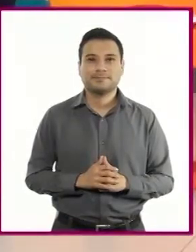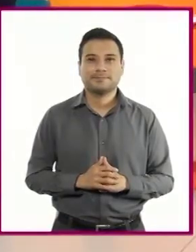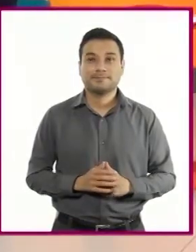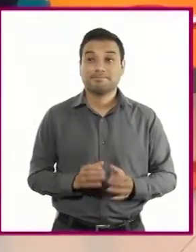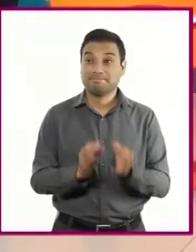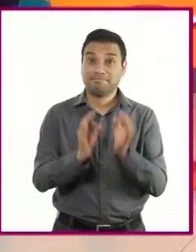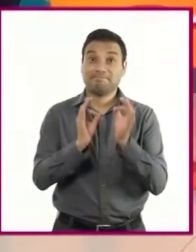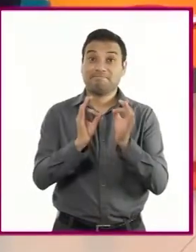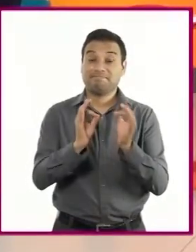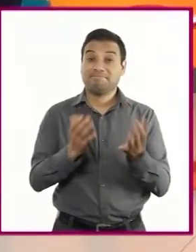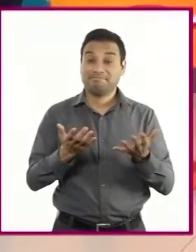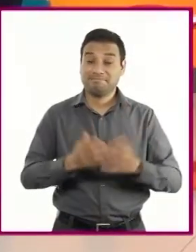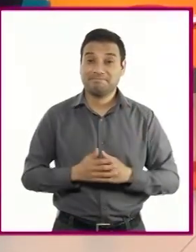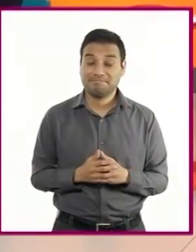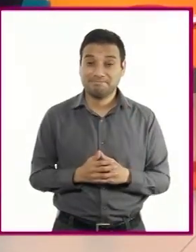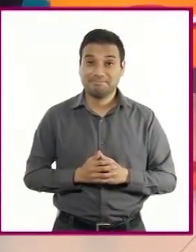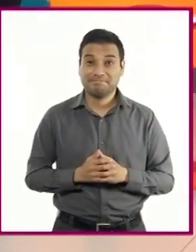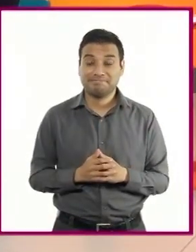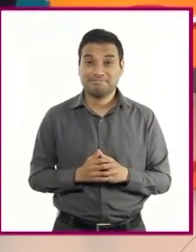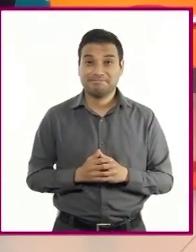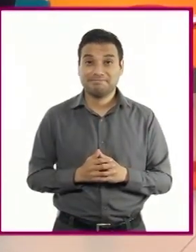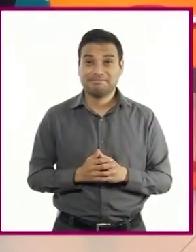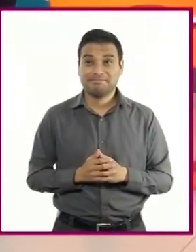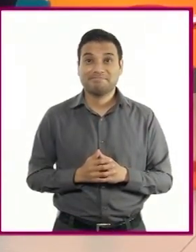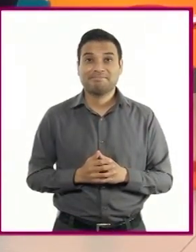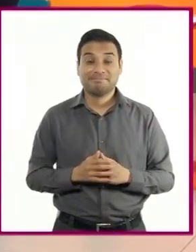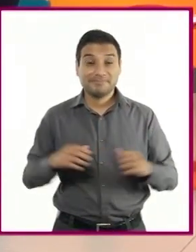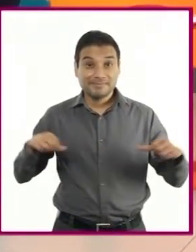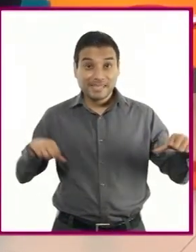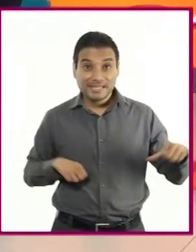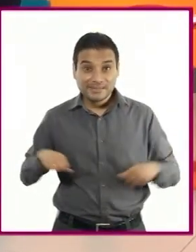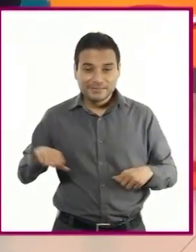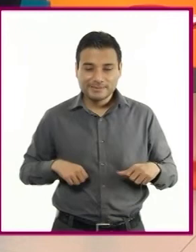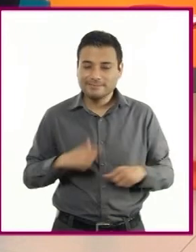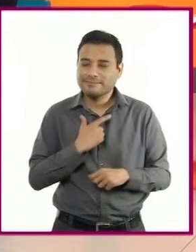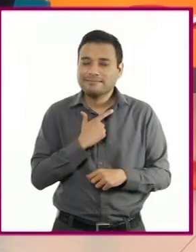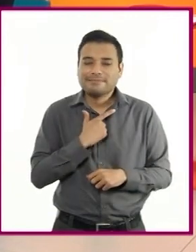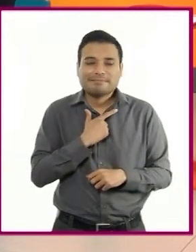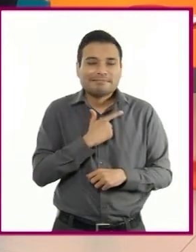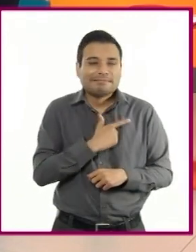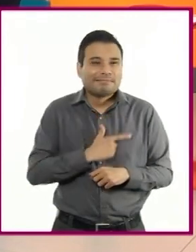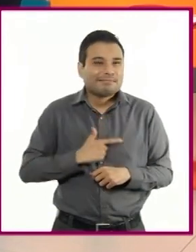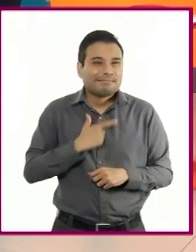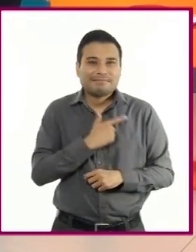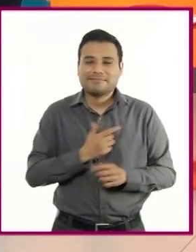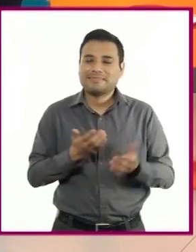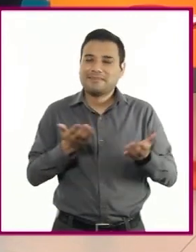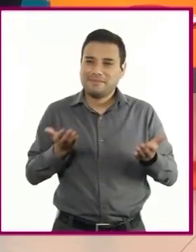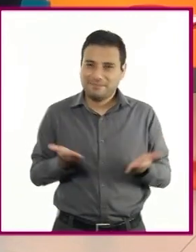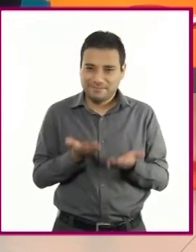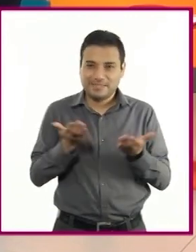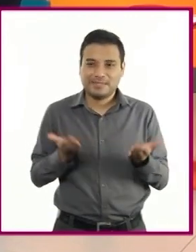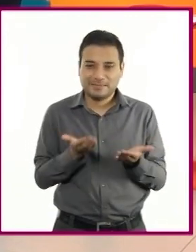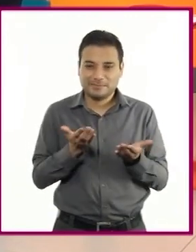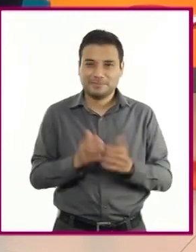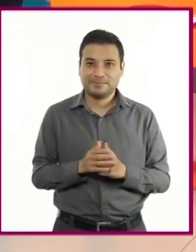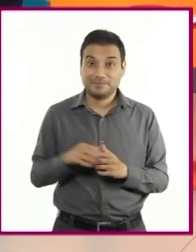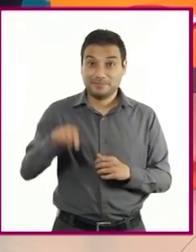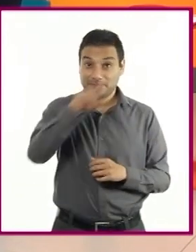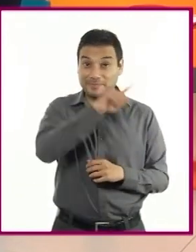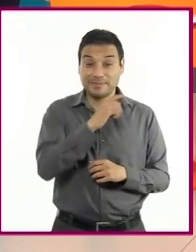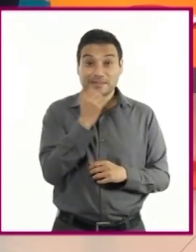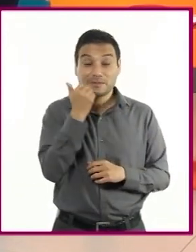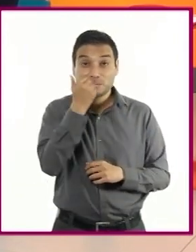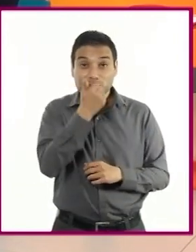¡Excelente, maestra Brenda! Con ese reto ya me dieron ganas de bailar. Y como parece ser que nuestras alumnas y